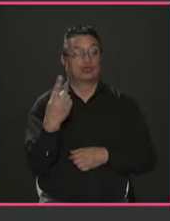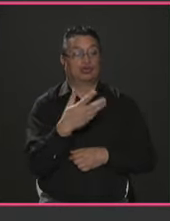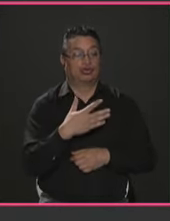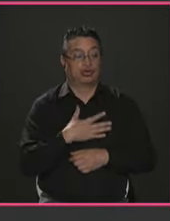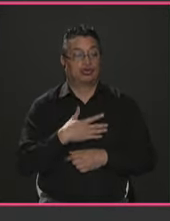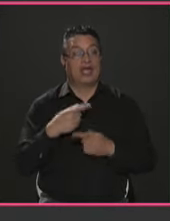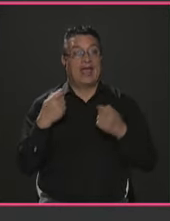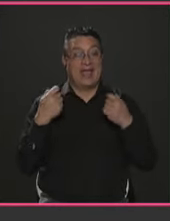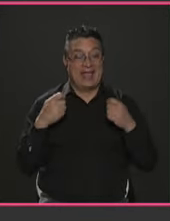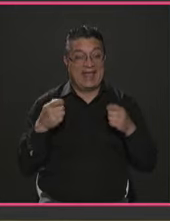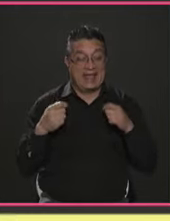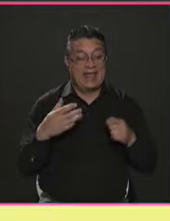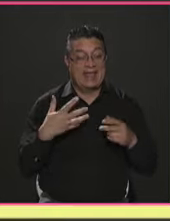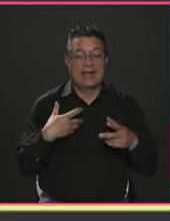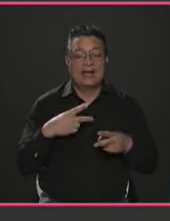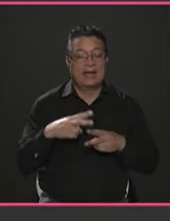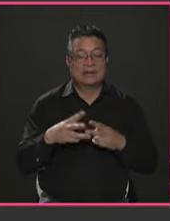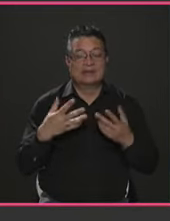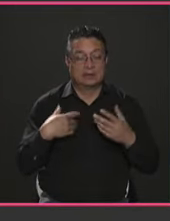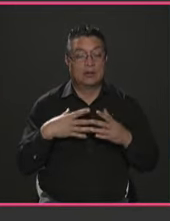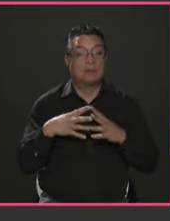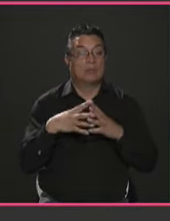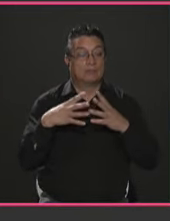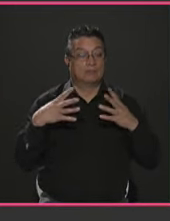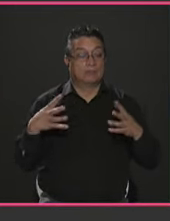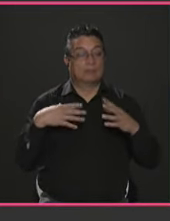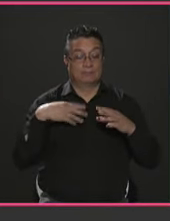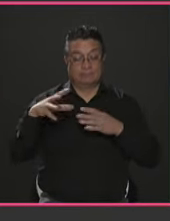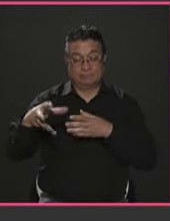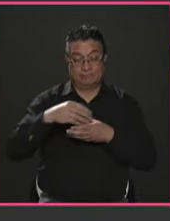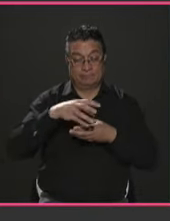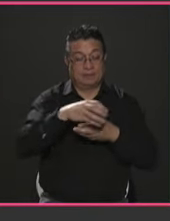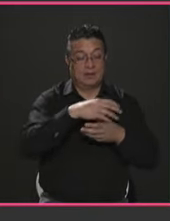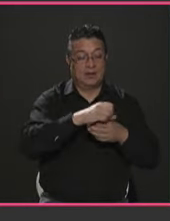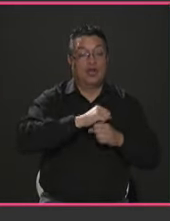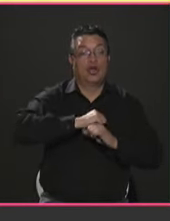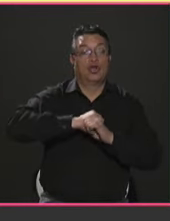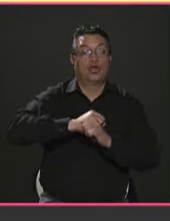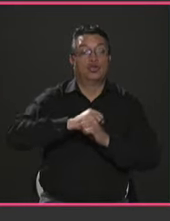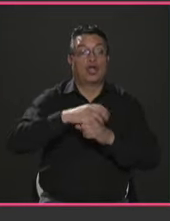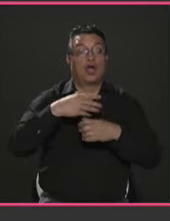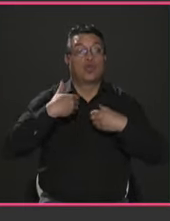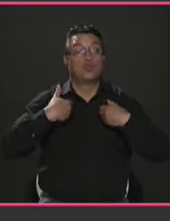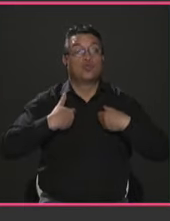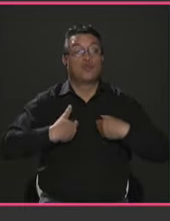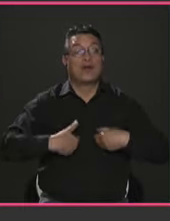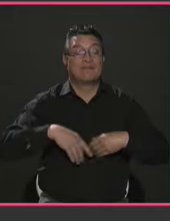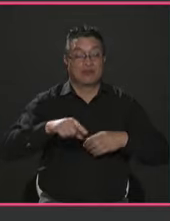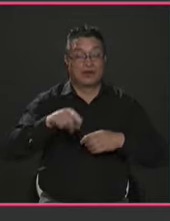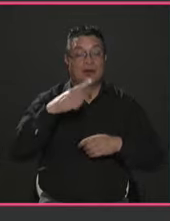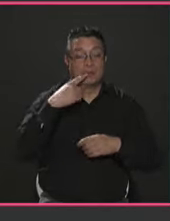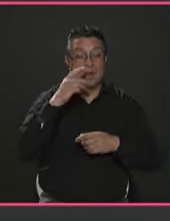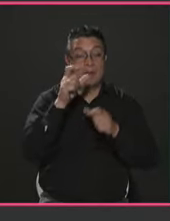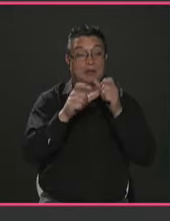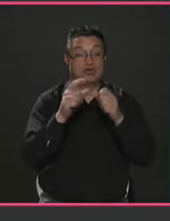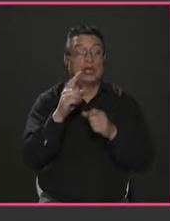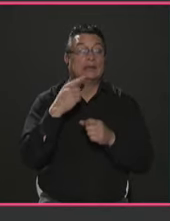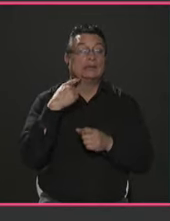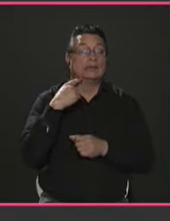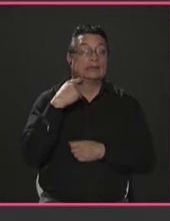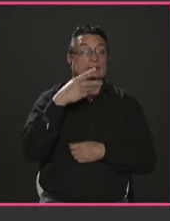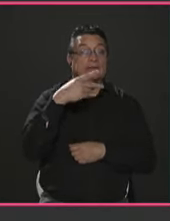queríamos hacer era poder tomar esta enorme recolección de anticuerpos que se encuentra en la sangre de una persona que ha sido expuesta al anav